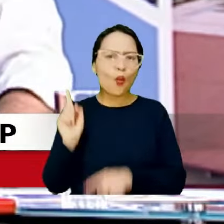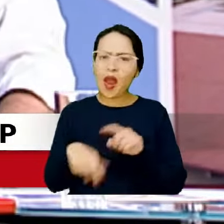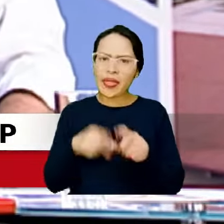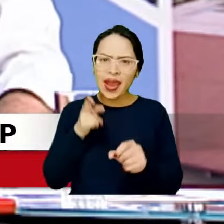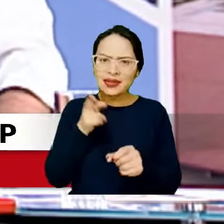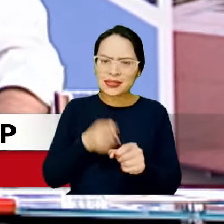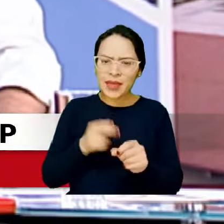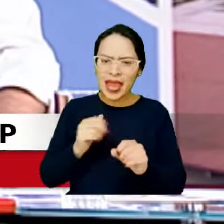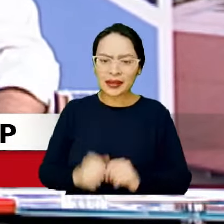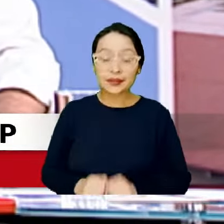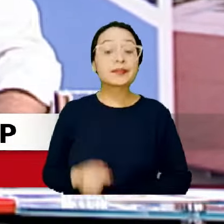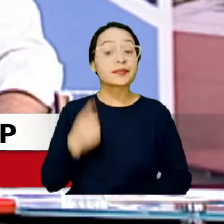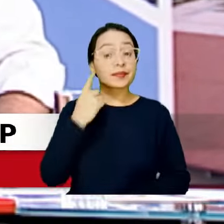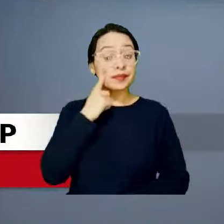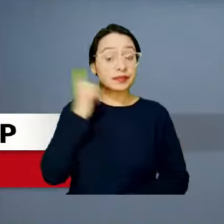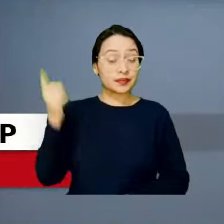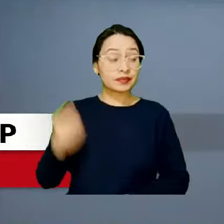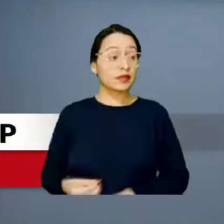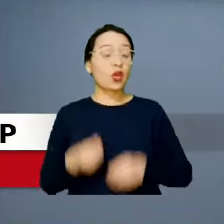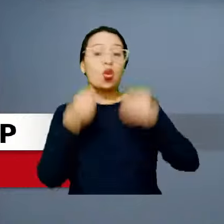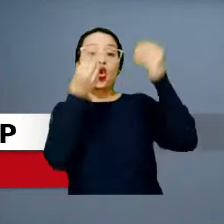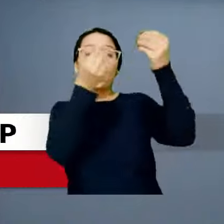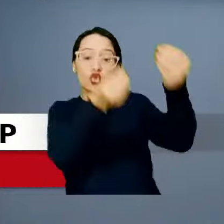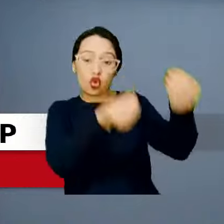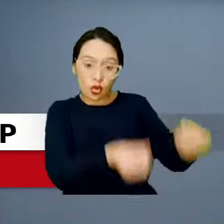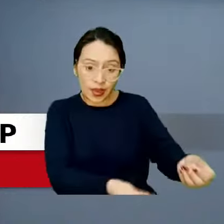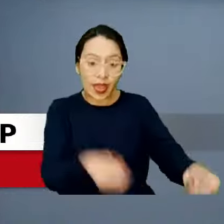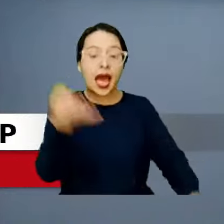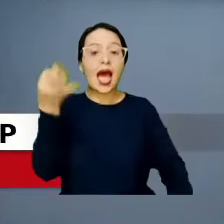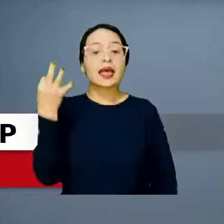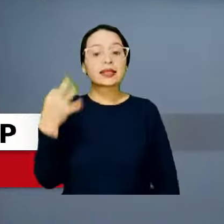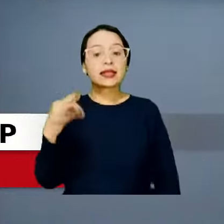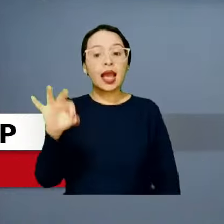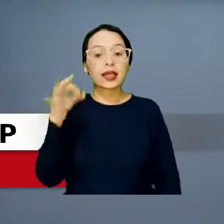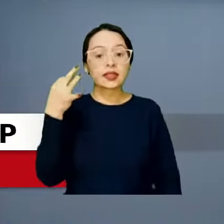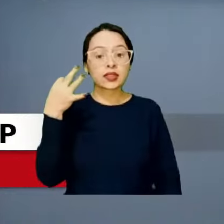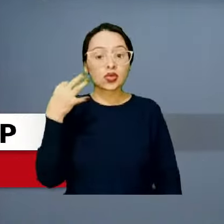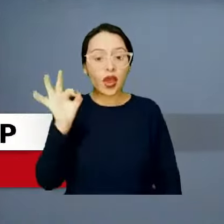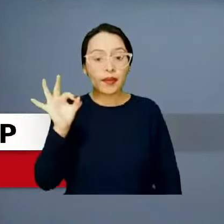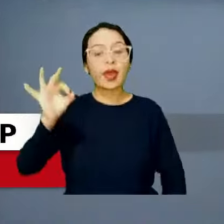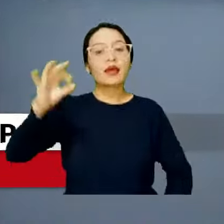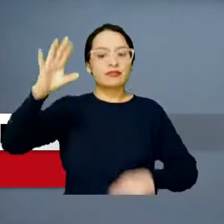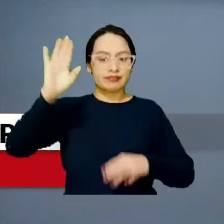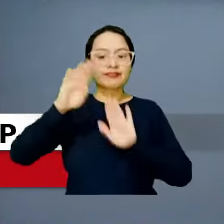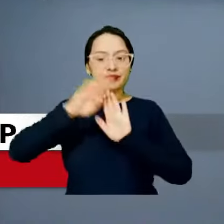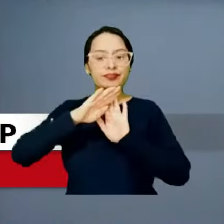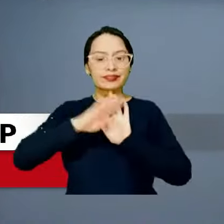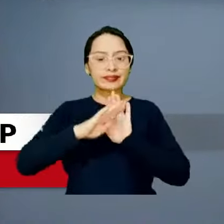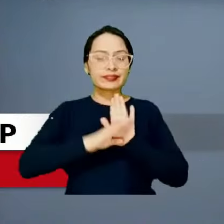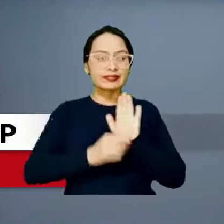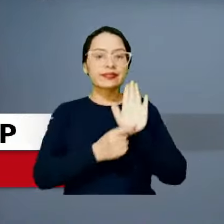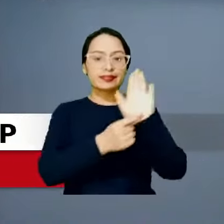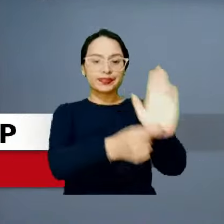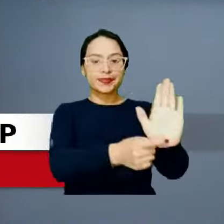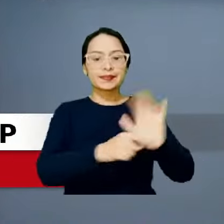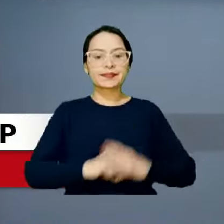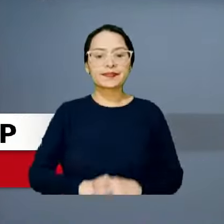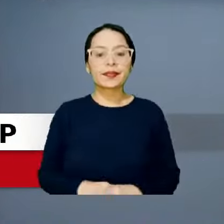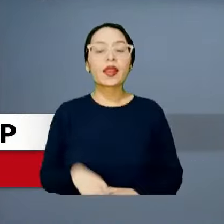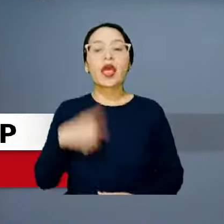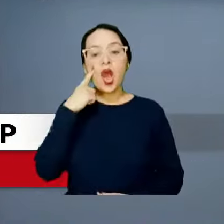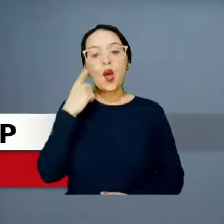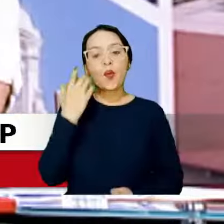están 19 procesos que le voy a dejar a usted porque el medio debe además publicarlo más tarde en sus noticias. Y además, sobre todo, digo, qué mejor elemento que lanzar una